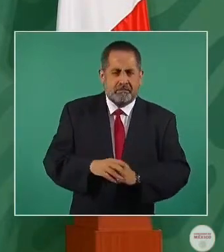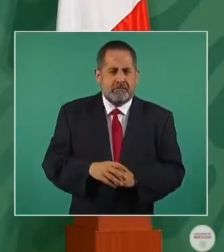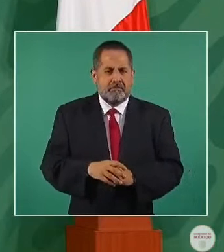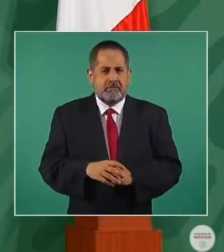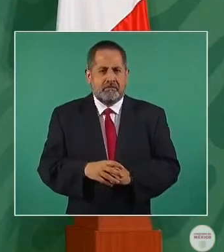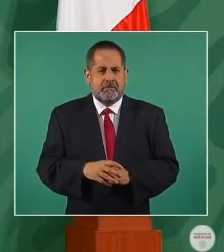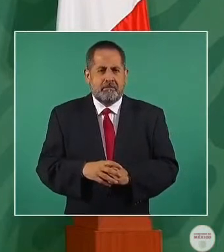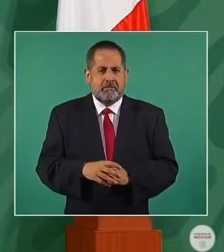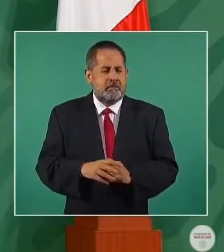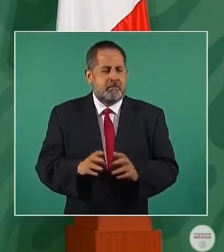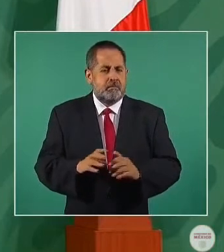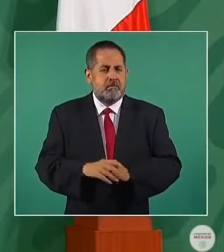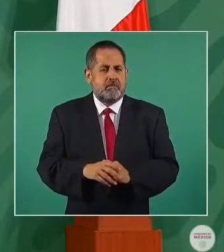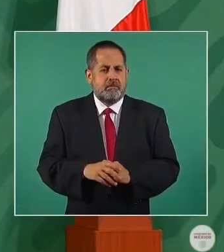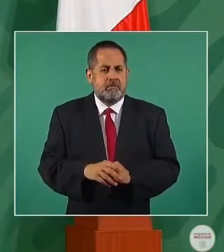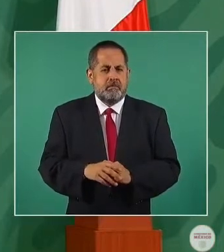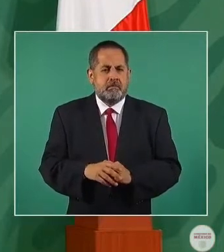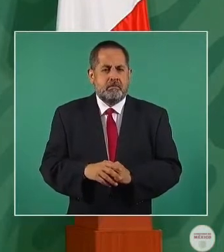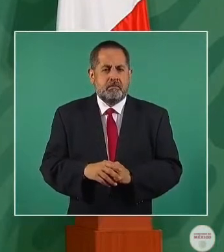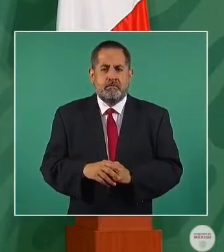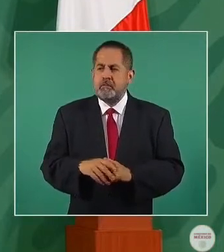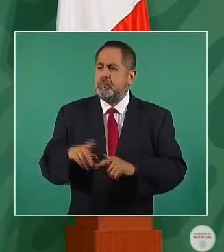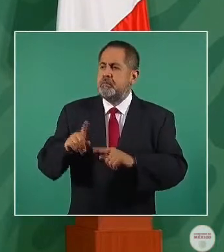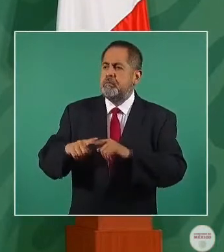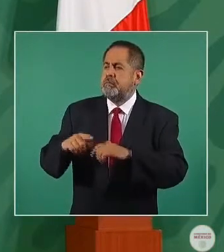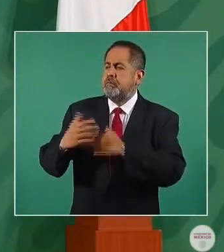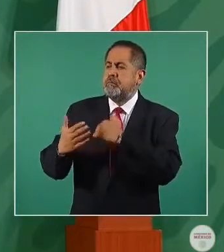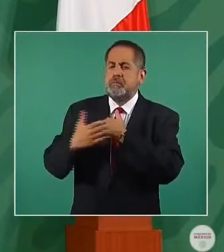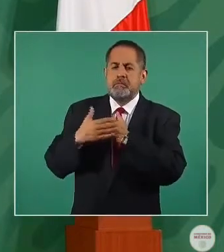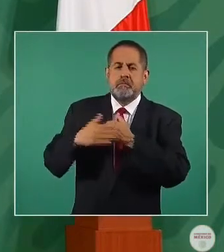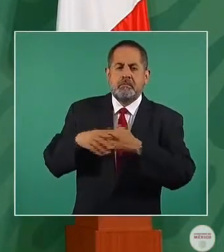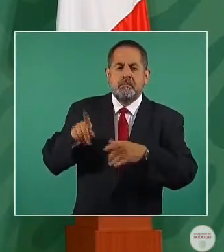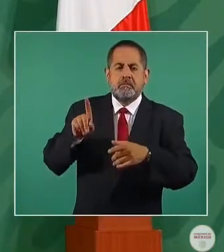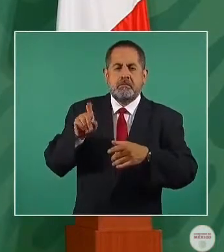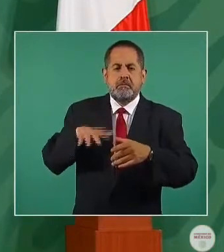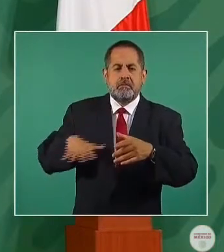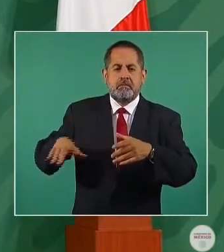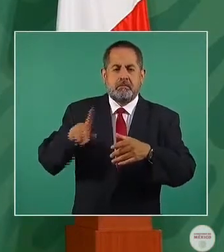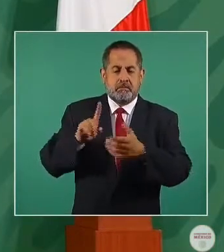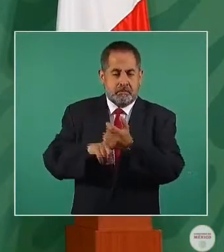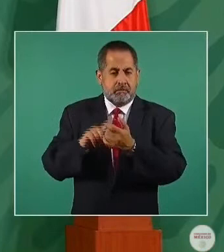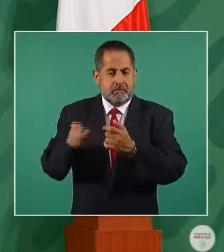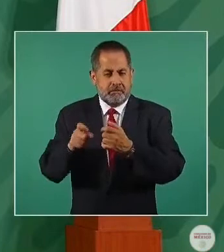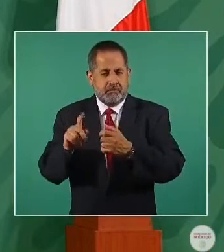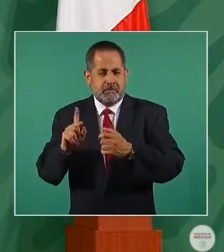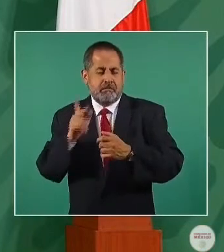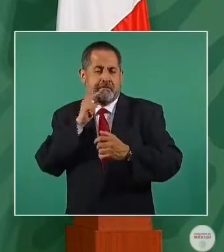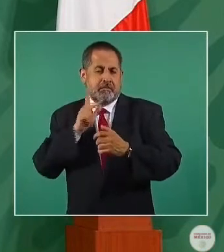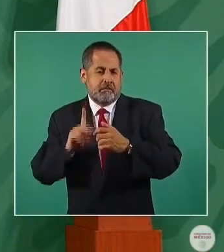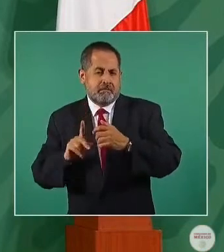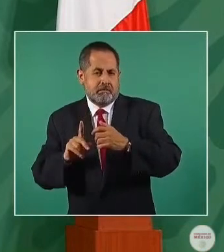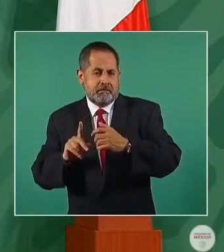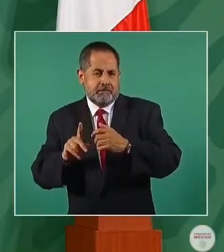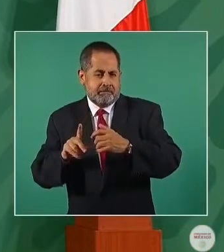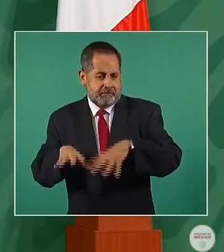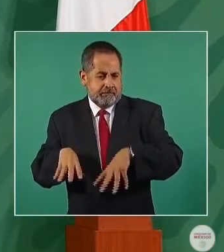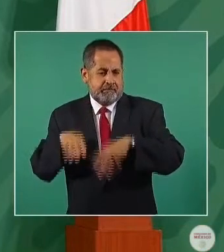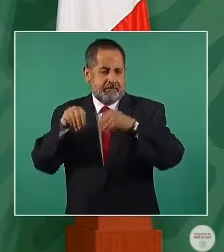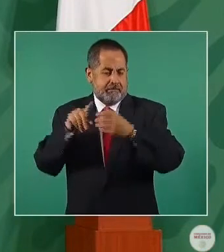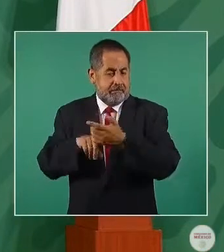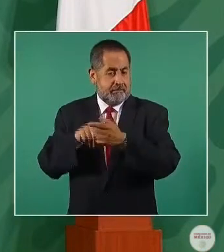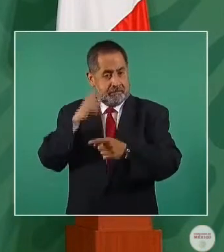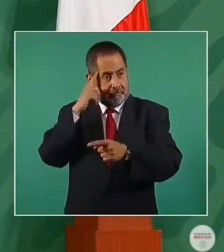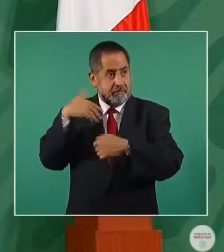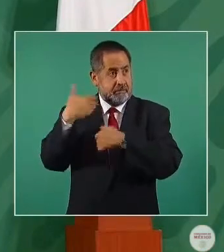Ah, alguien que me informe si este fluido es petróleo que se refinará en Dos